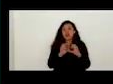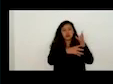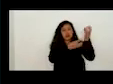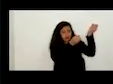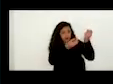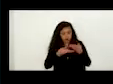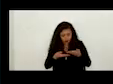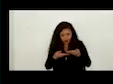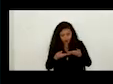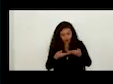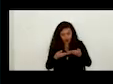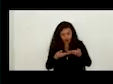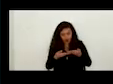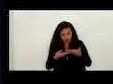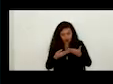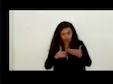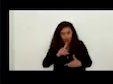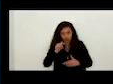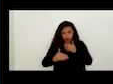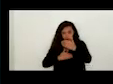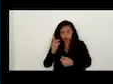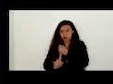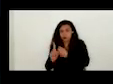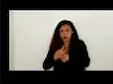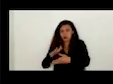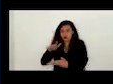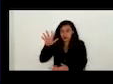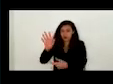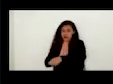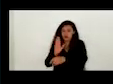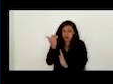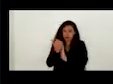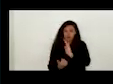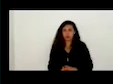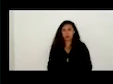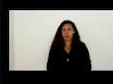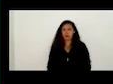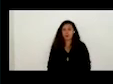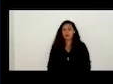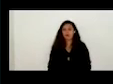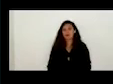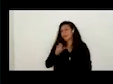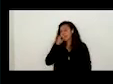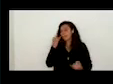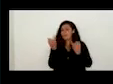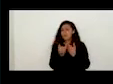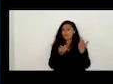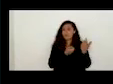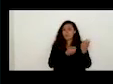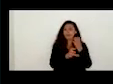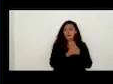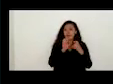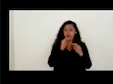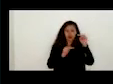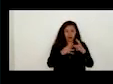que pudiera generar un problema mayor que un beneficio. Tenemos que tener también el control de las porciones. No